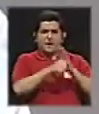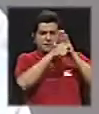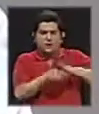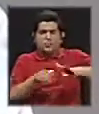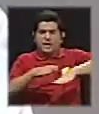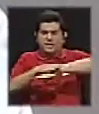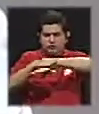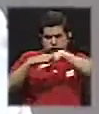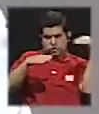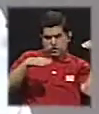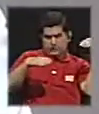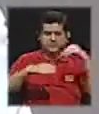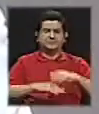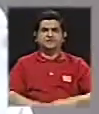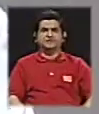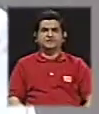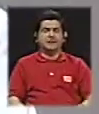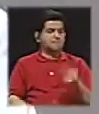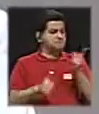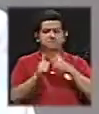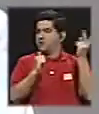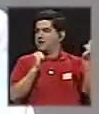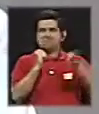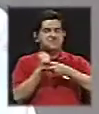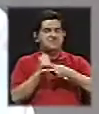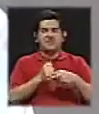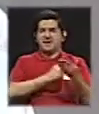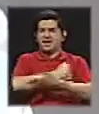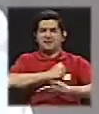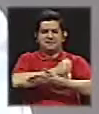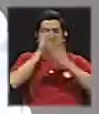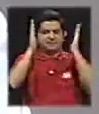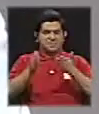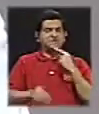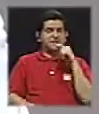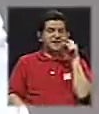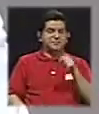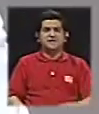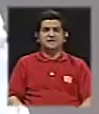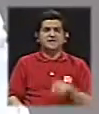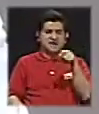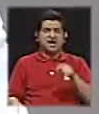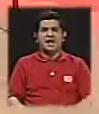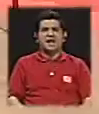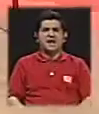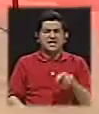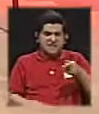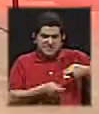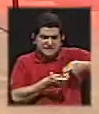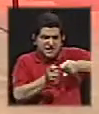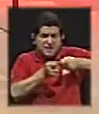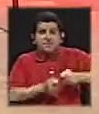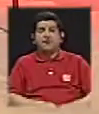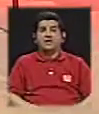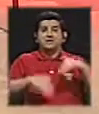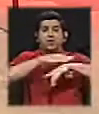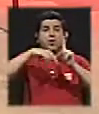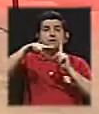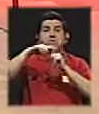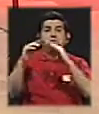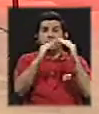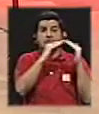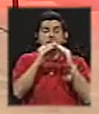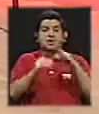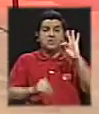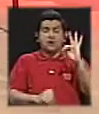externa. No es la primera vez que los campesinos dicen que están cavando la tumba del pueblo térraba, ni la primera vez que la